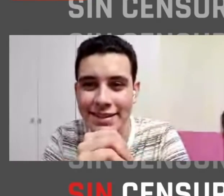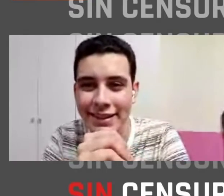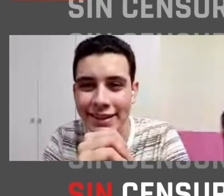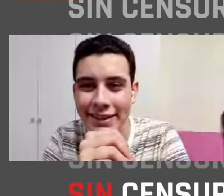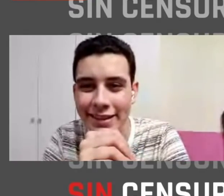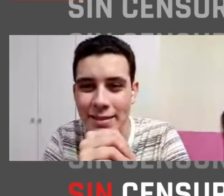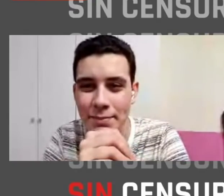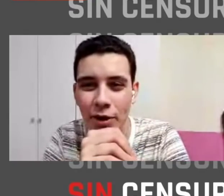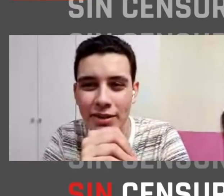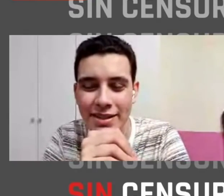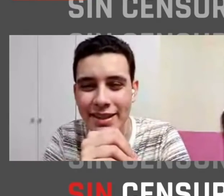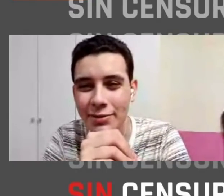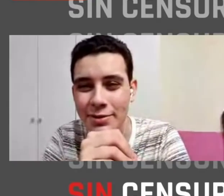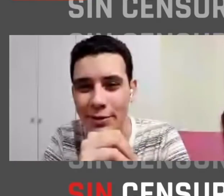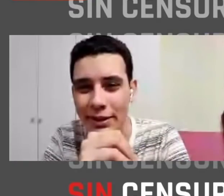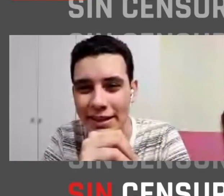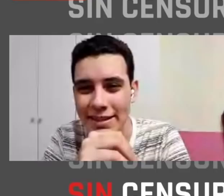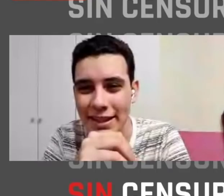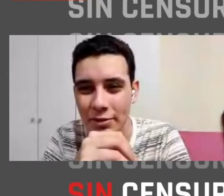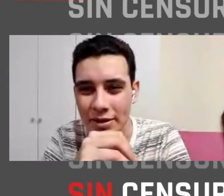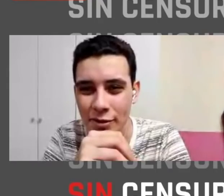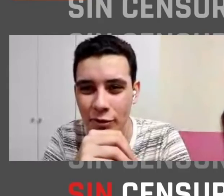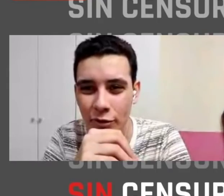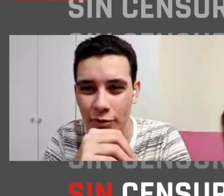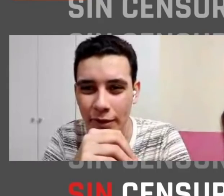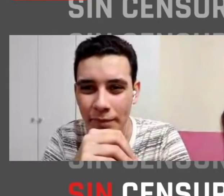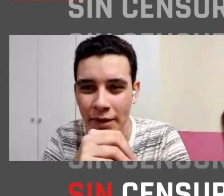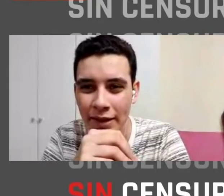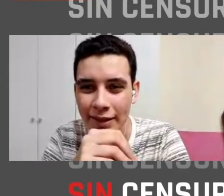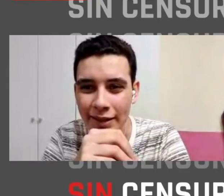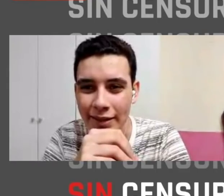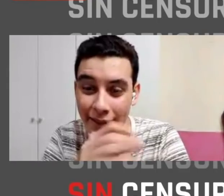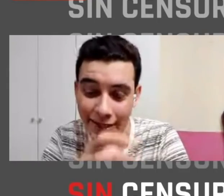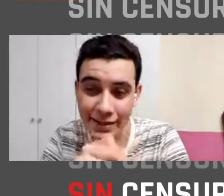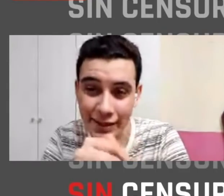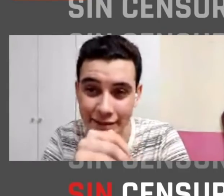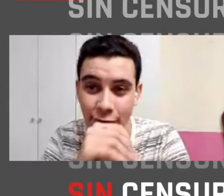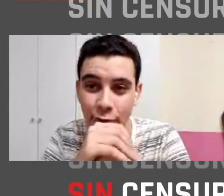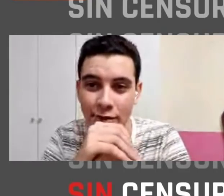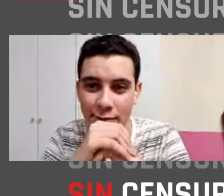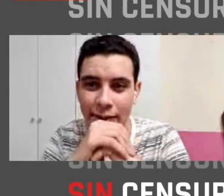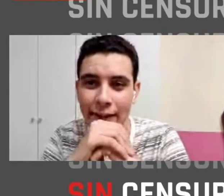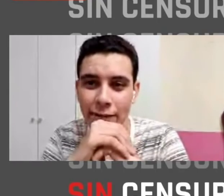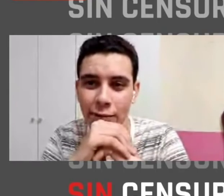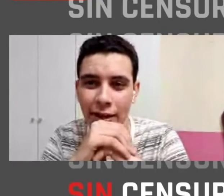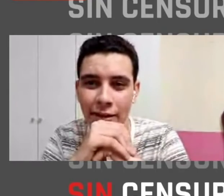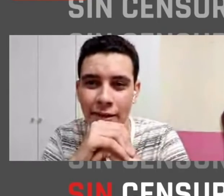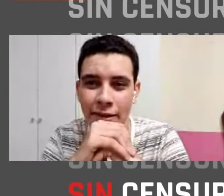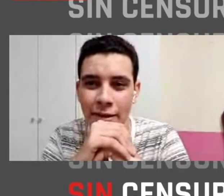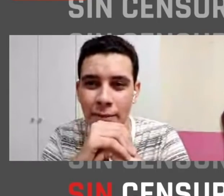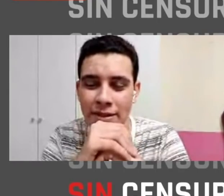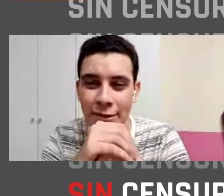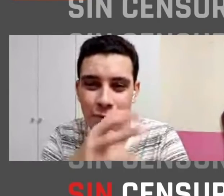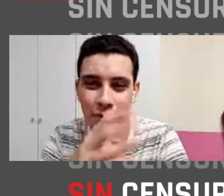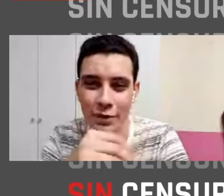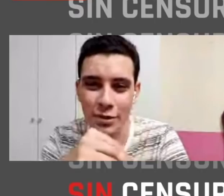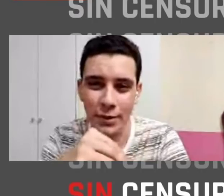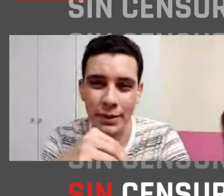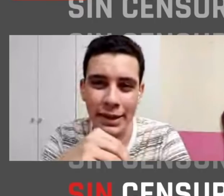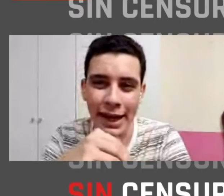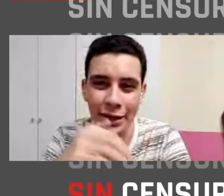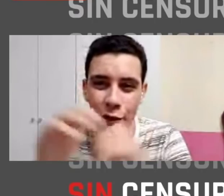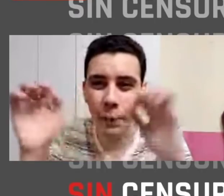tuviste este spot, este anuncio que lanza Lorenzo Córdoba, que lanza el Instituto Nacional Electoral, pues incluso